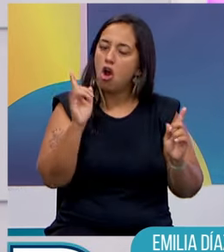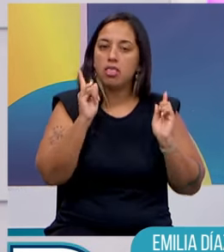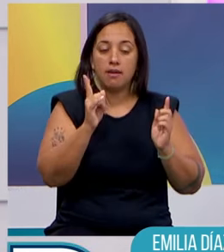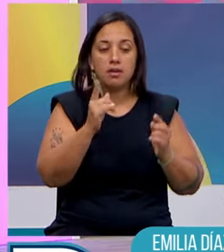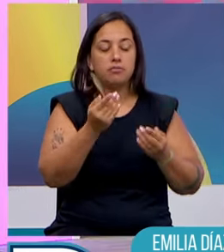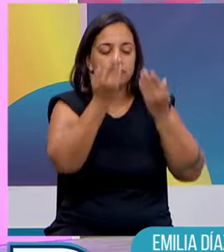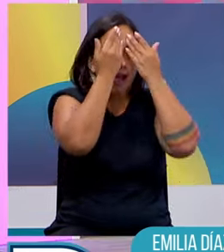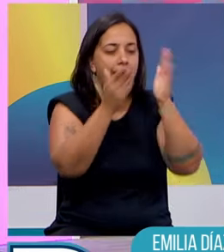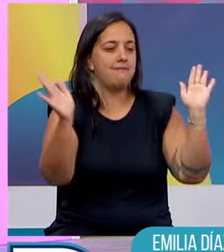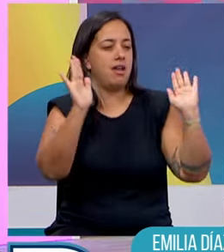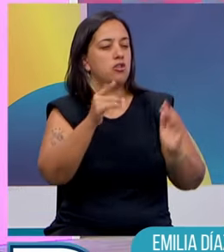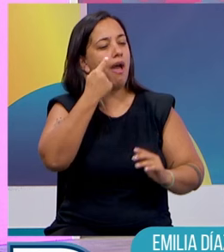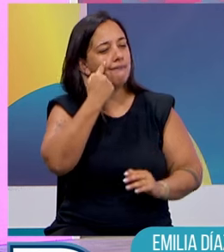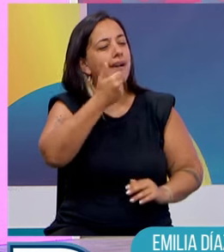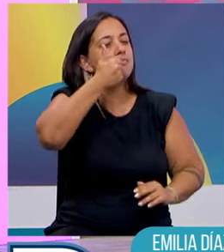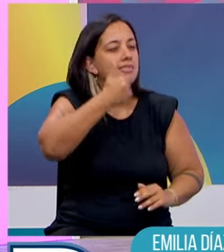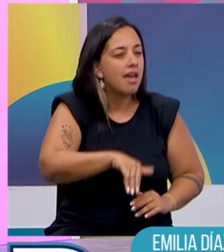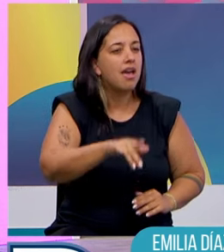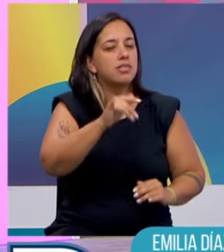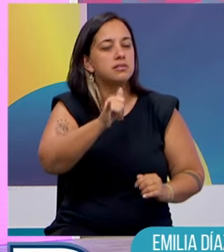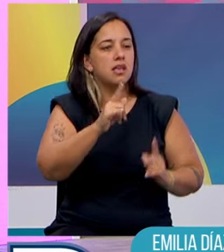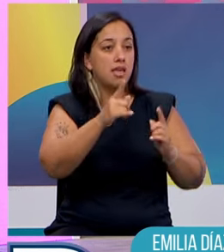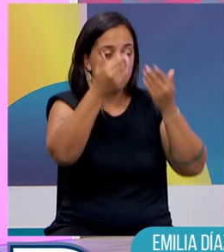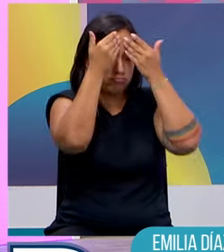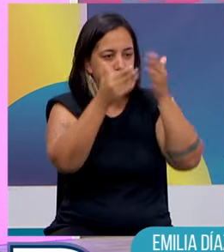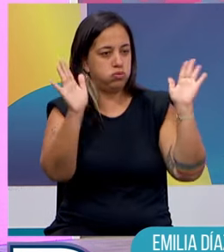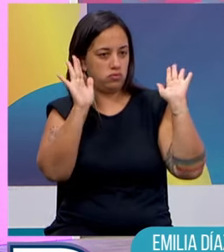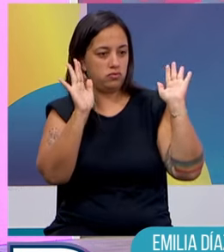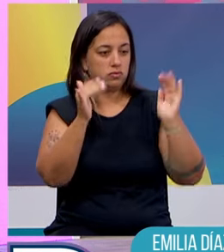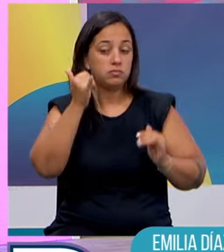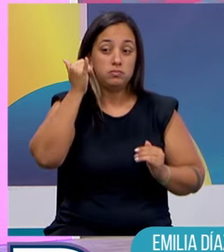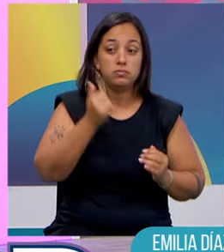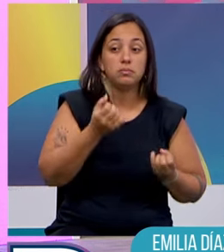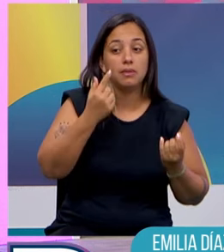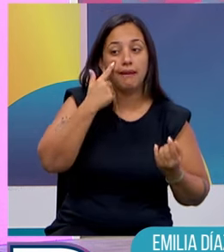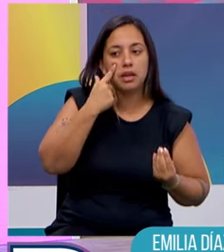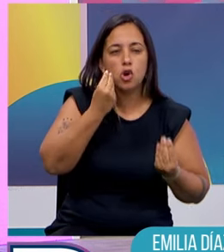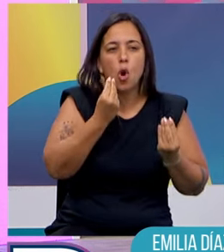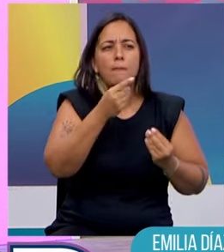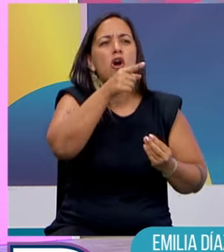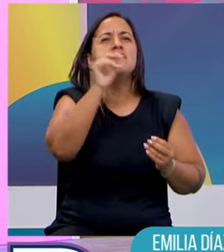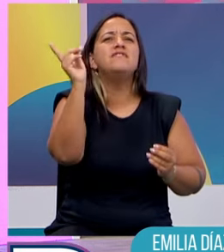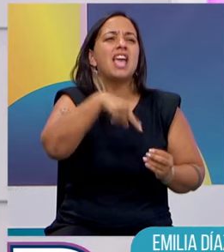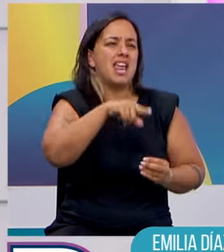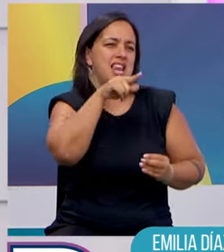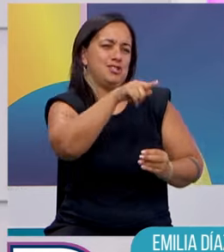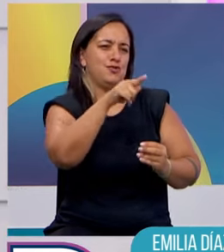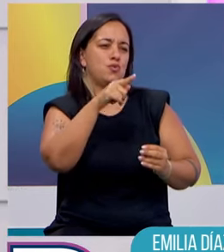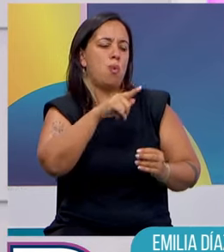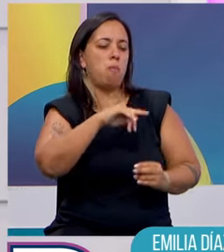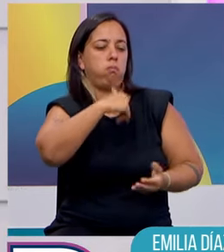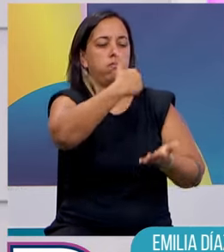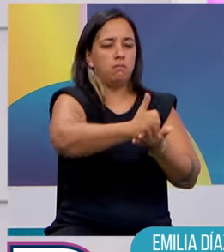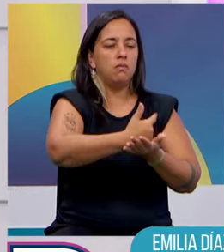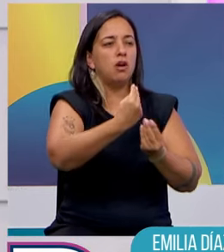entenderlo, ¿no? También, porque si no tenés la cabeza abierta, es difícil. Comprender de dónde nace su posición. No intentar cambiarlo,